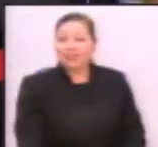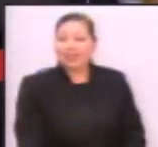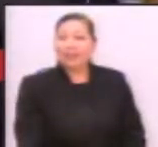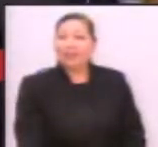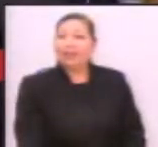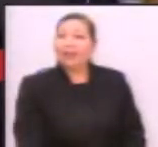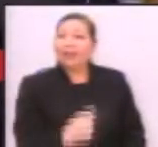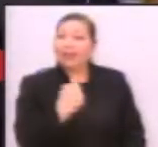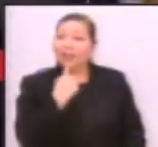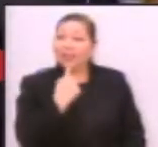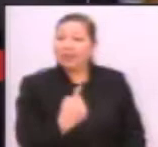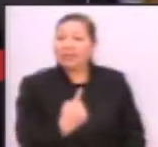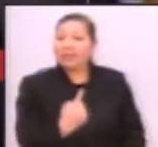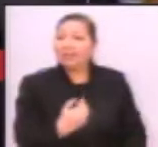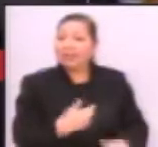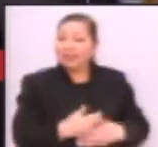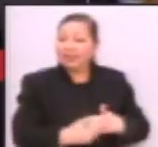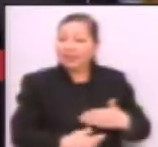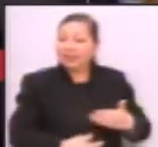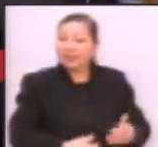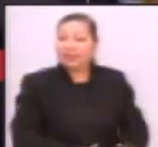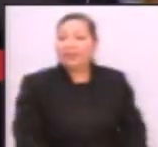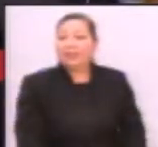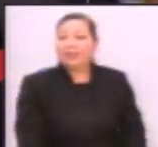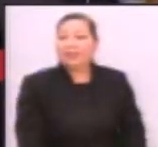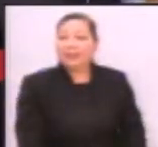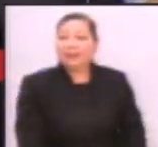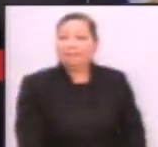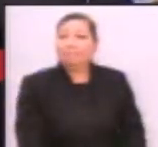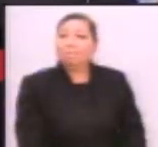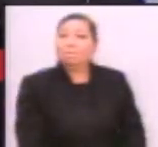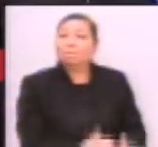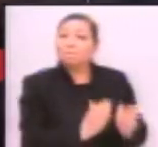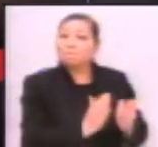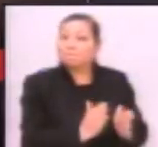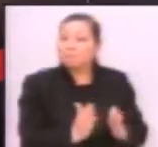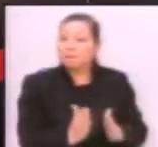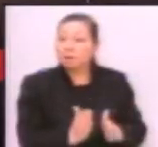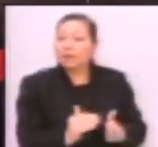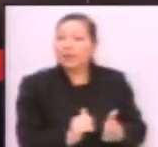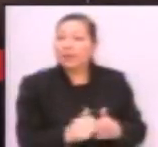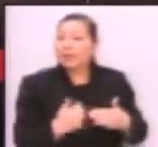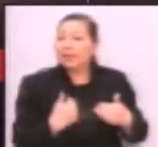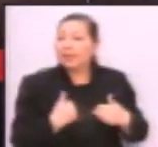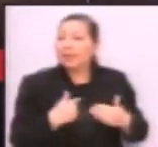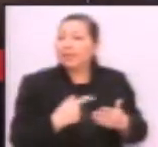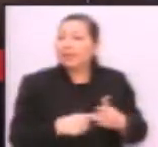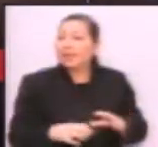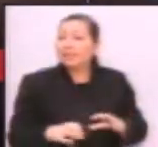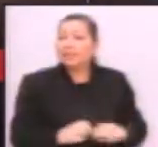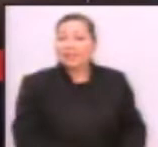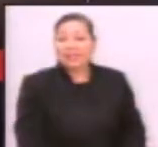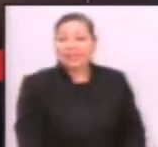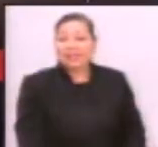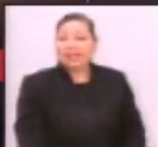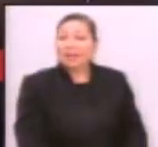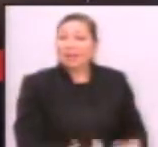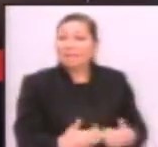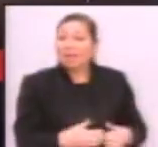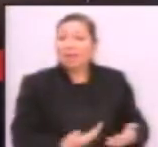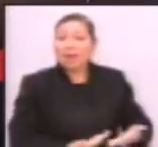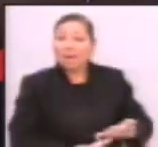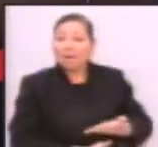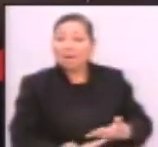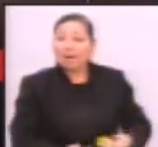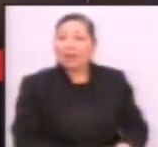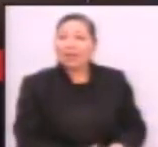Plazos. Se está estableciendo que estos procesos de medidas preventivas que se tienen que hacer respecto a las empresas